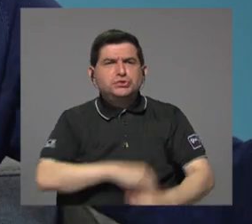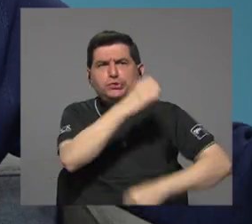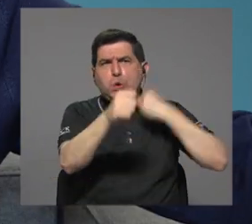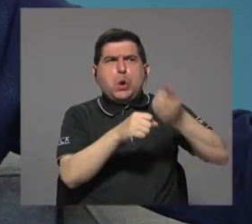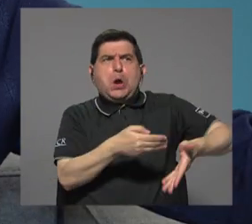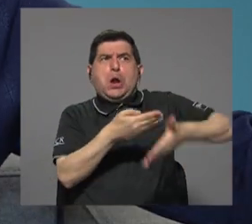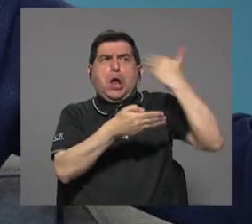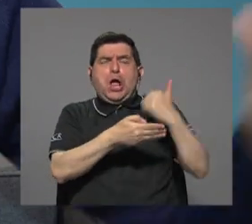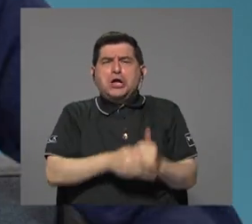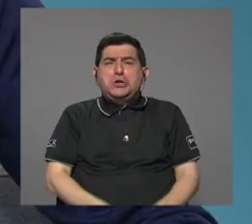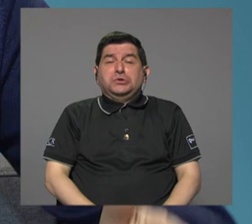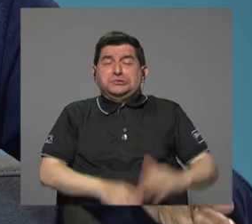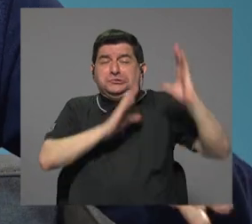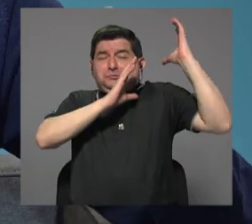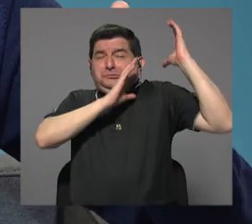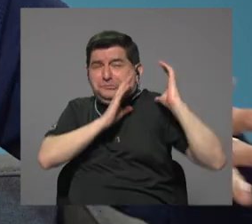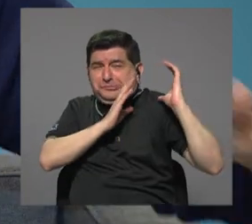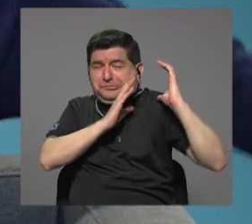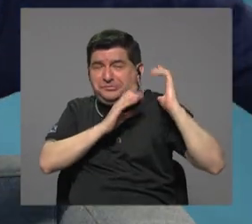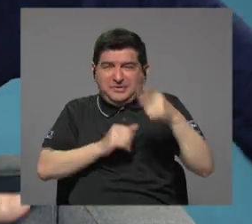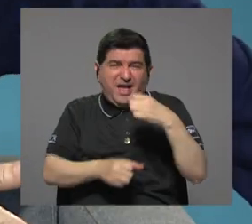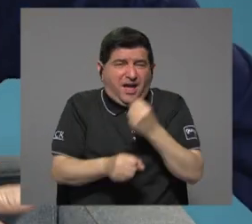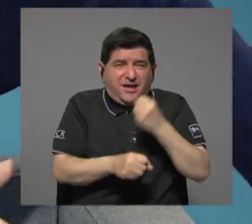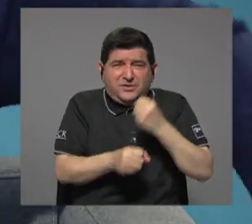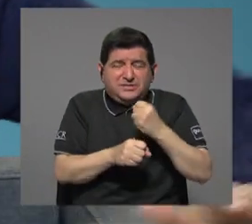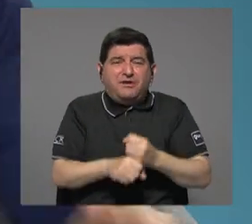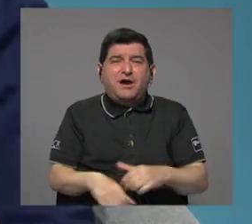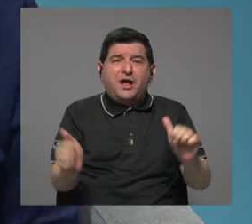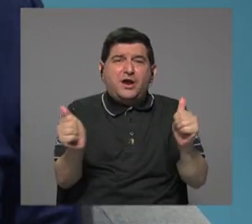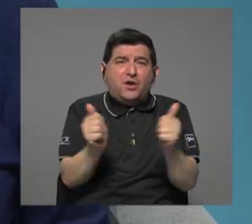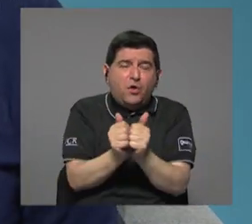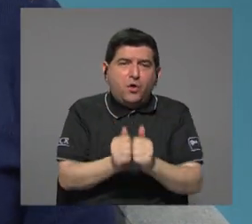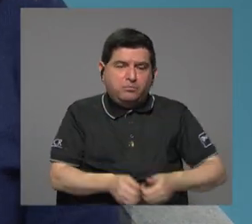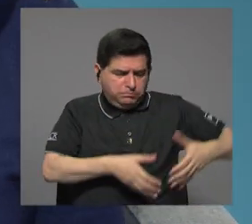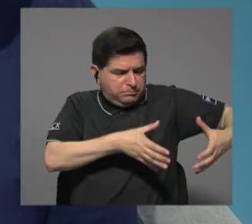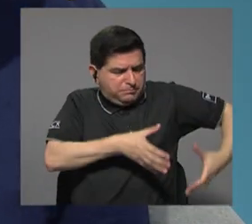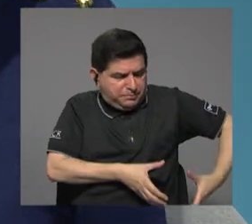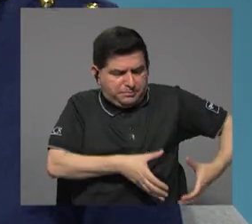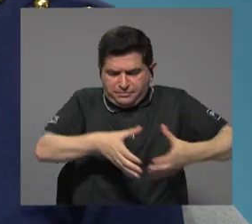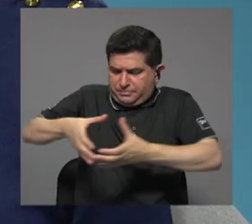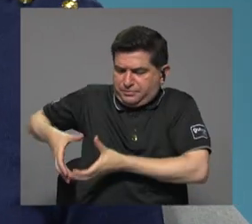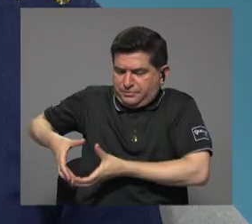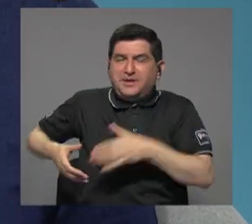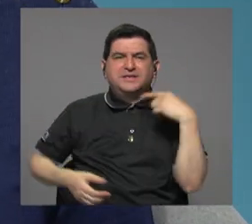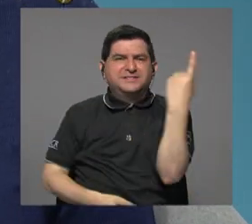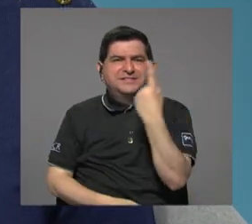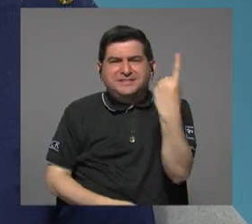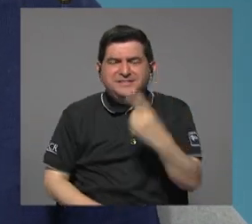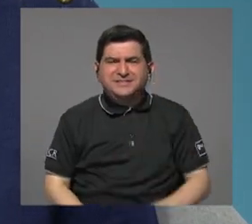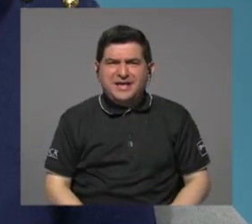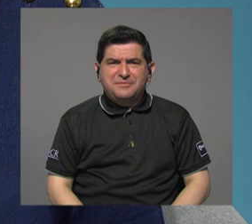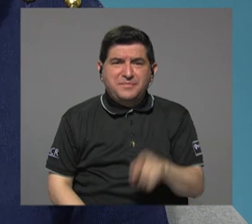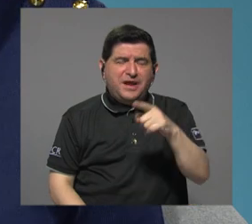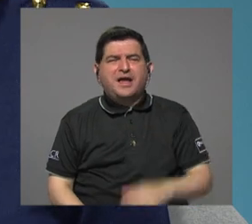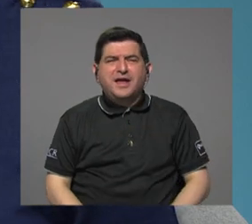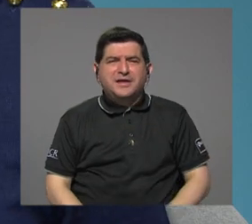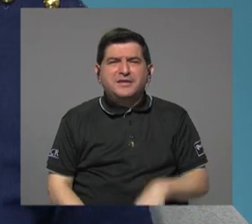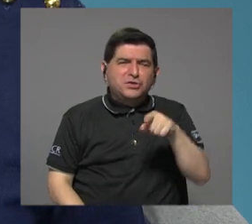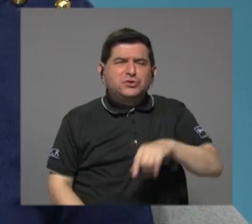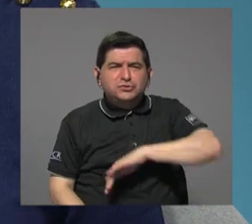donde las cámaras eran enormes y ellos trabajaban también con otra máquina aquí al lado izquierdo siempre subiendo montañas